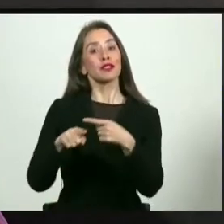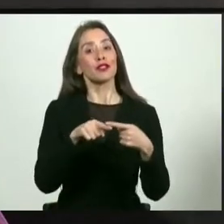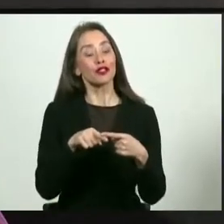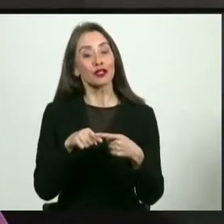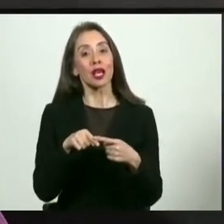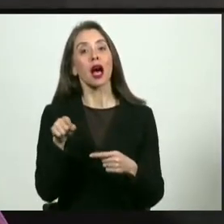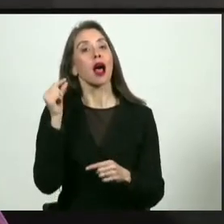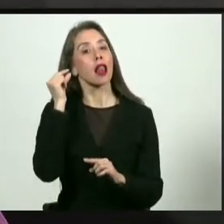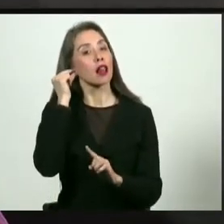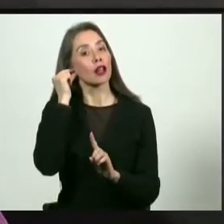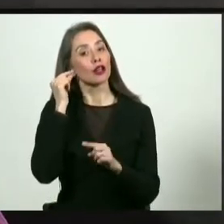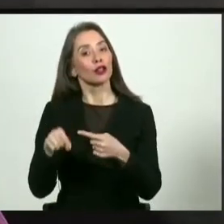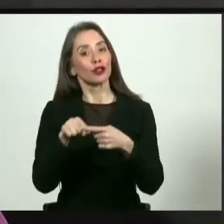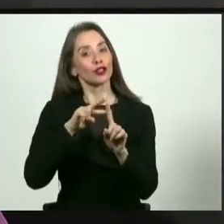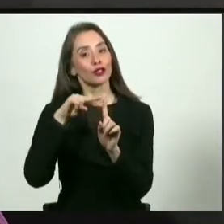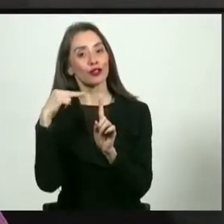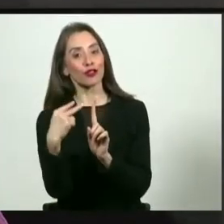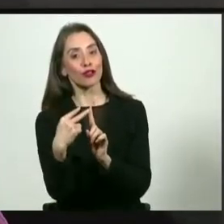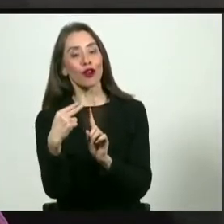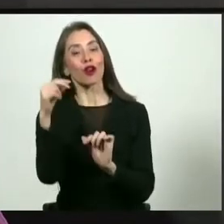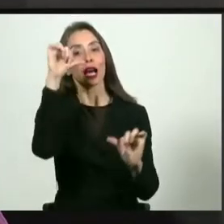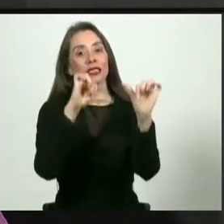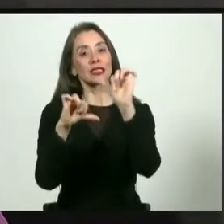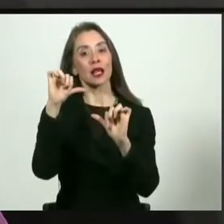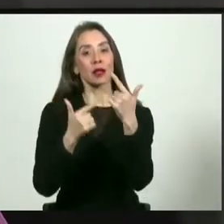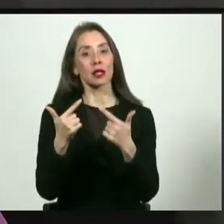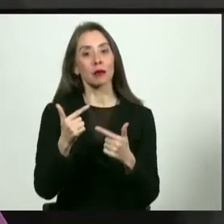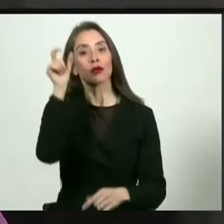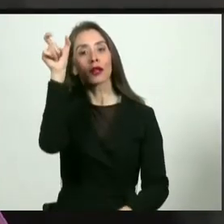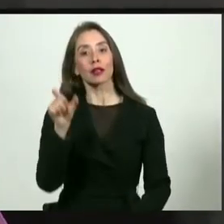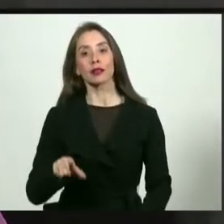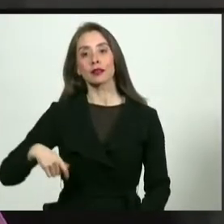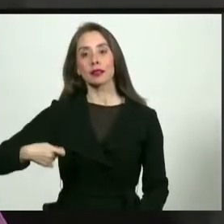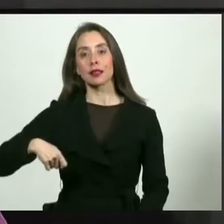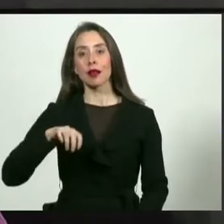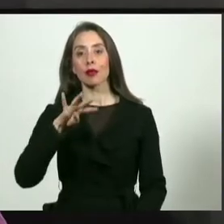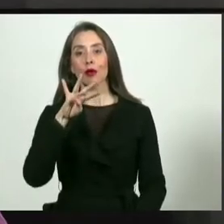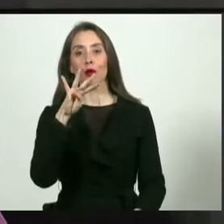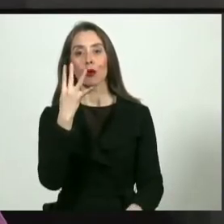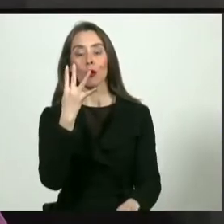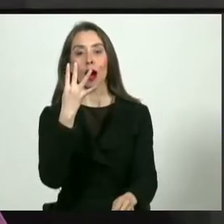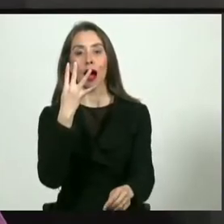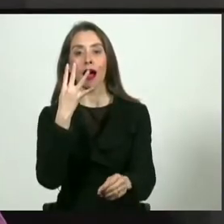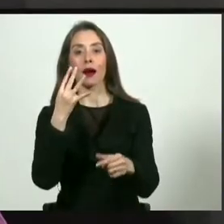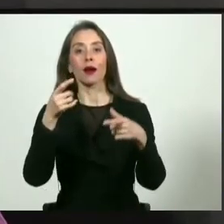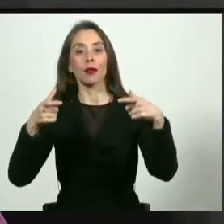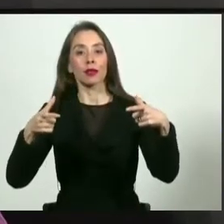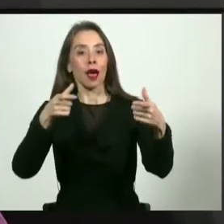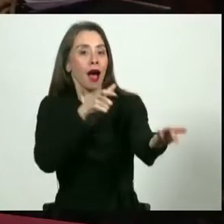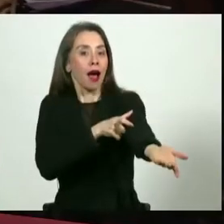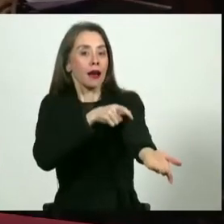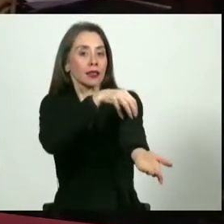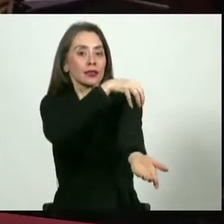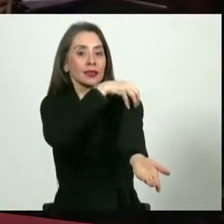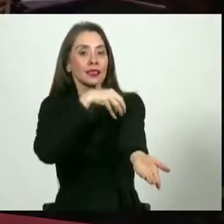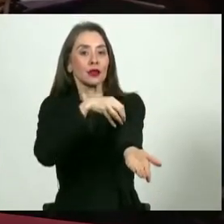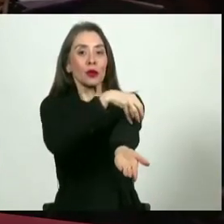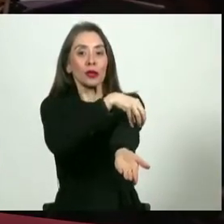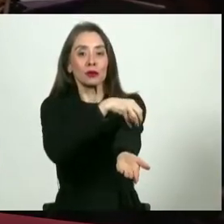socióloga, cientista político, senadora por la cuarta circunscripción,